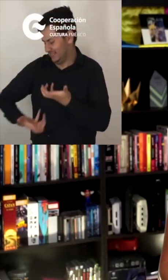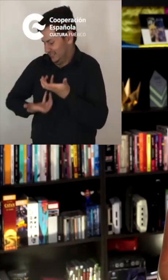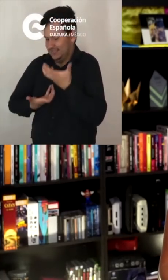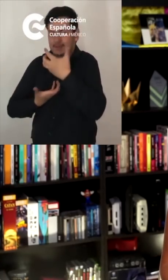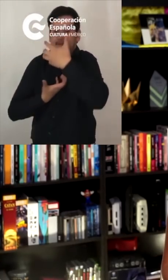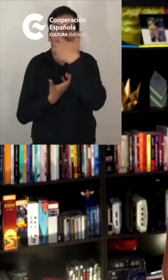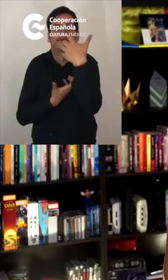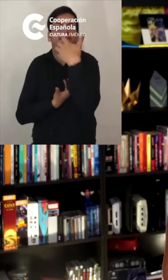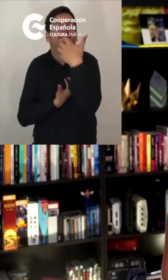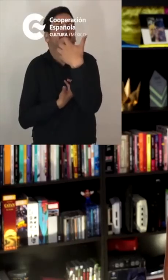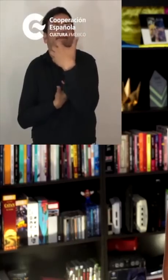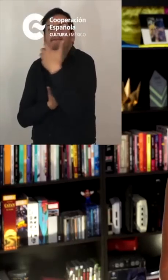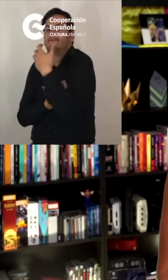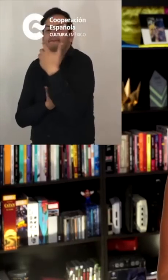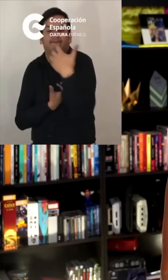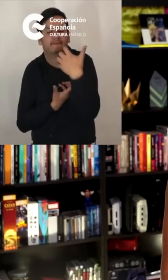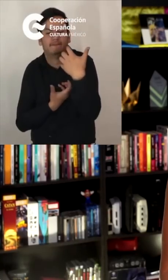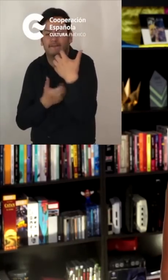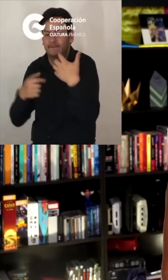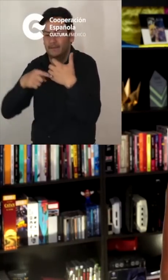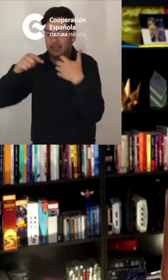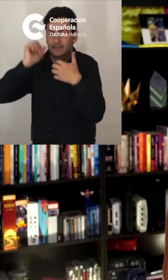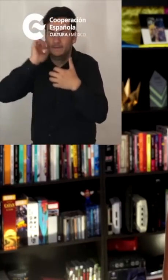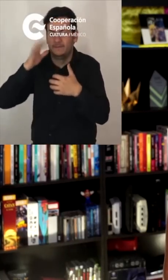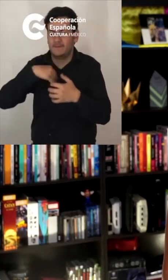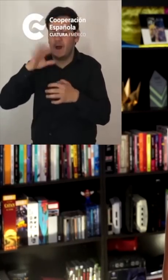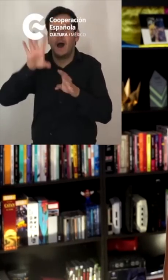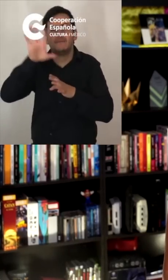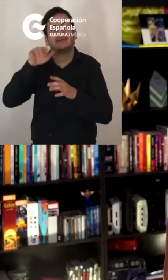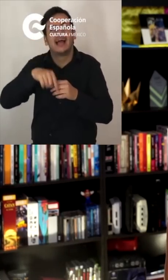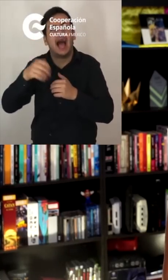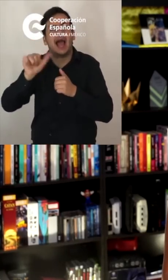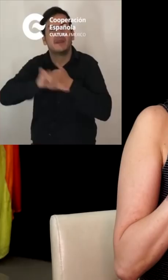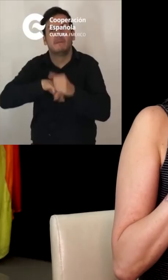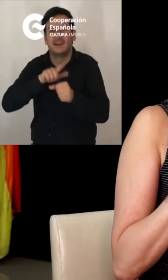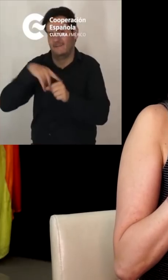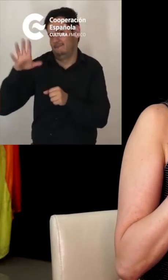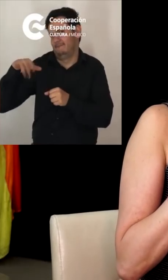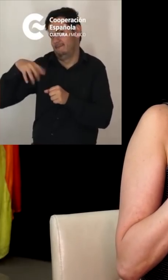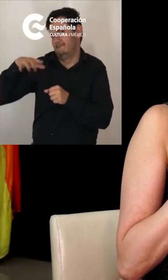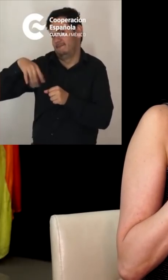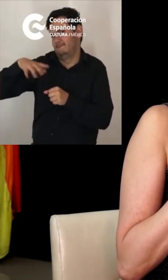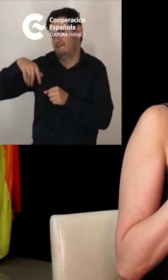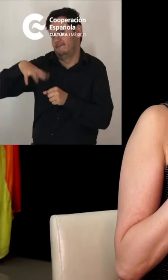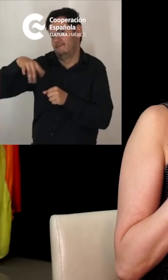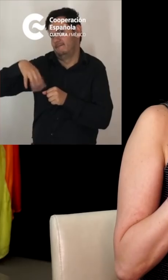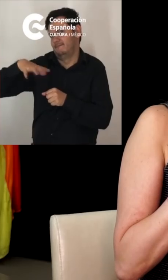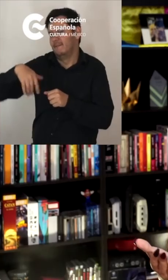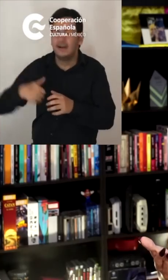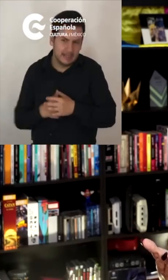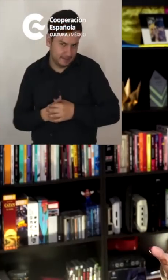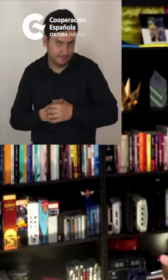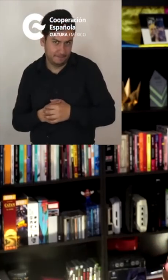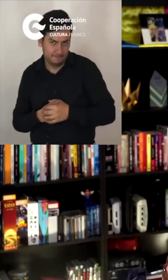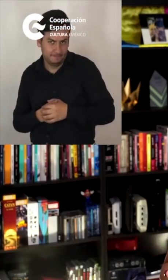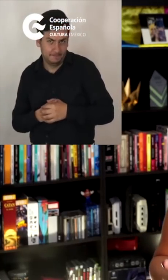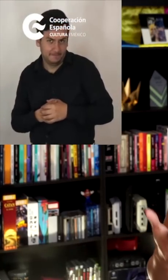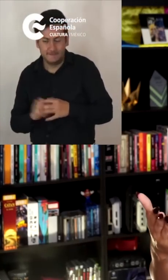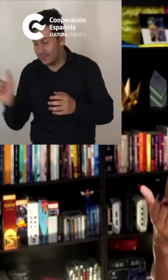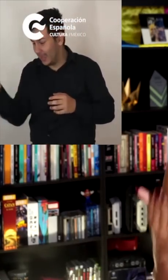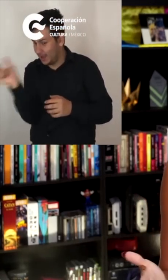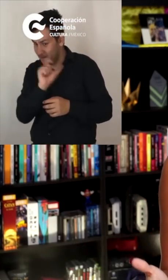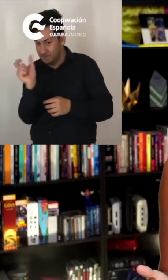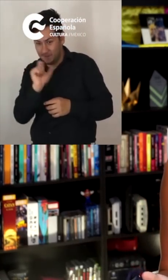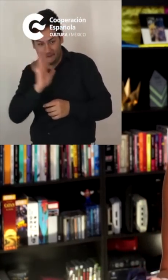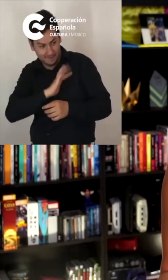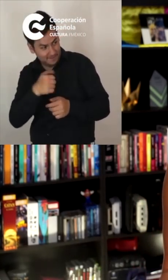en cuenta que el evento se acaba cuando por fin alguien levanta la manita a la mascota y se la mueve contra su voluntad. Mira. Ya graduándose de esto, entonces